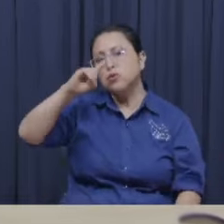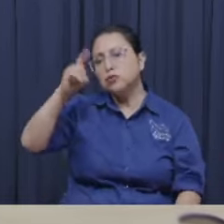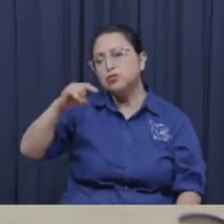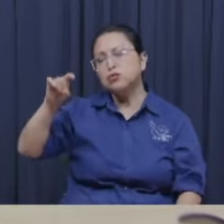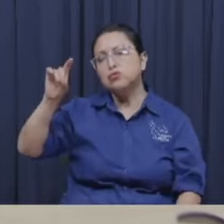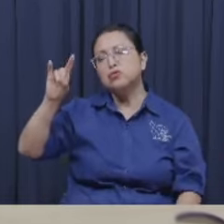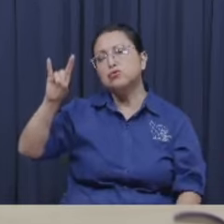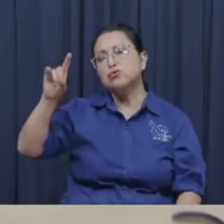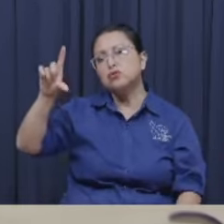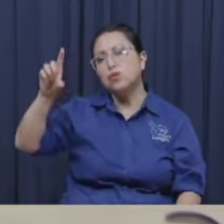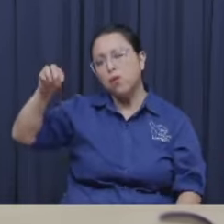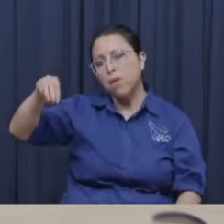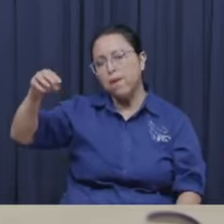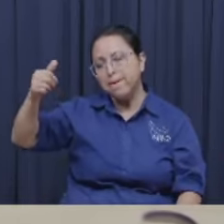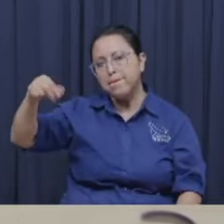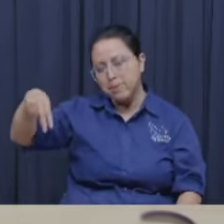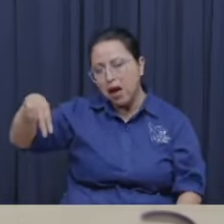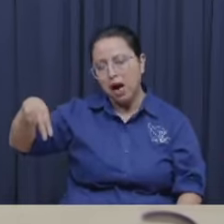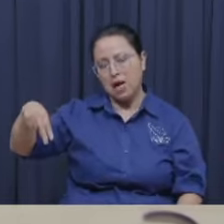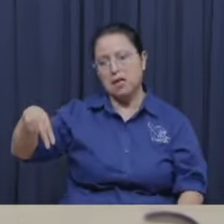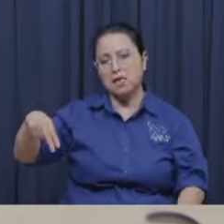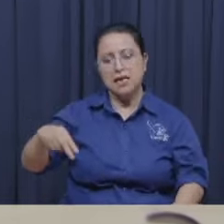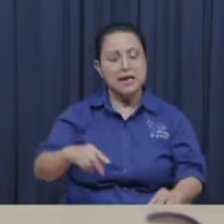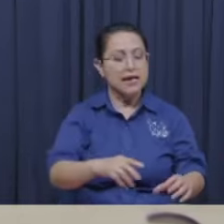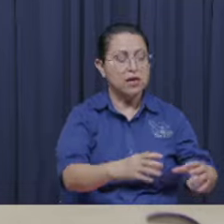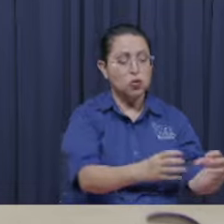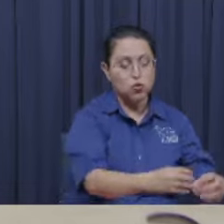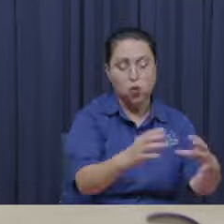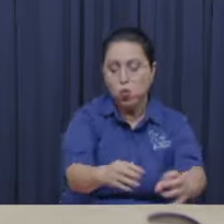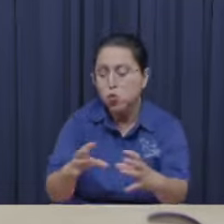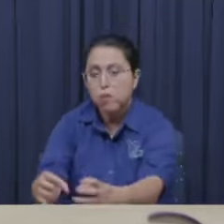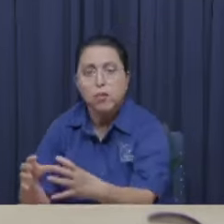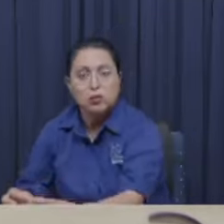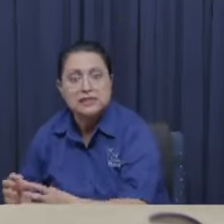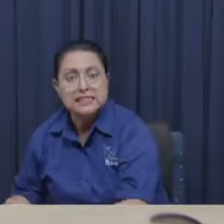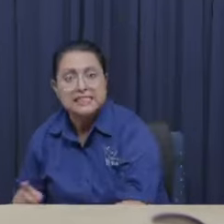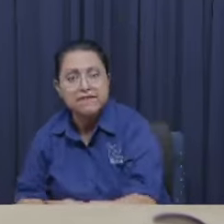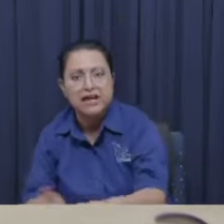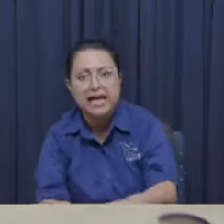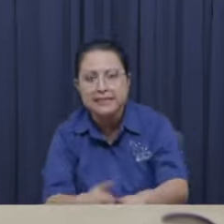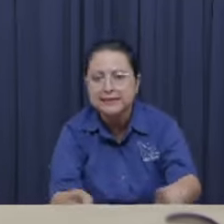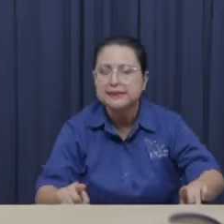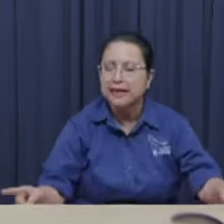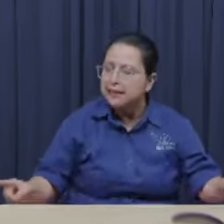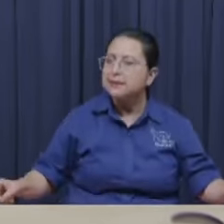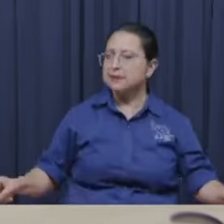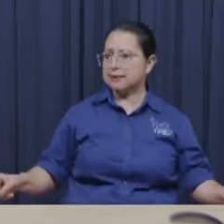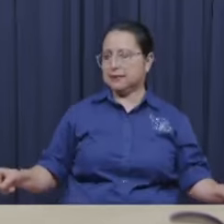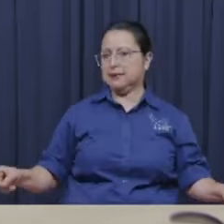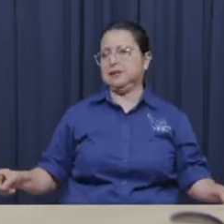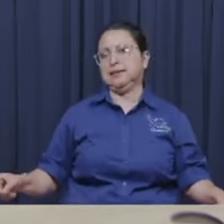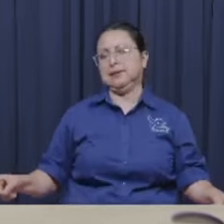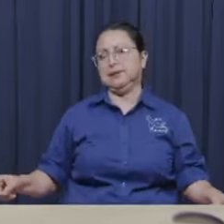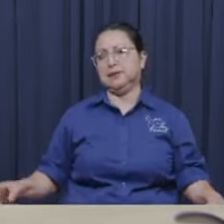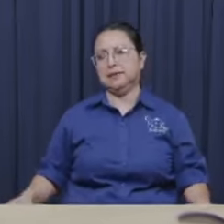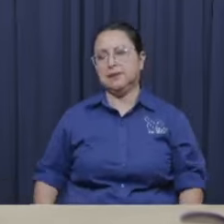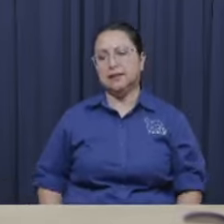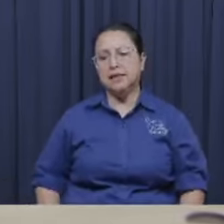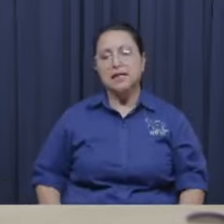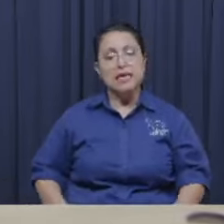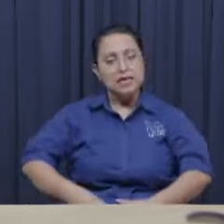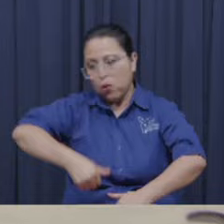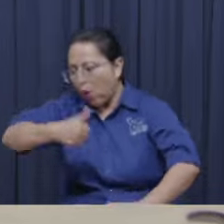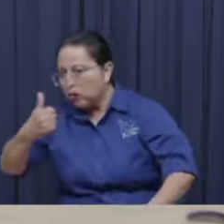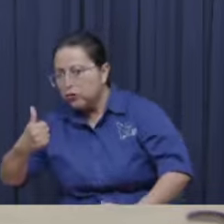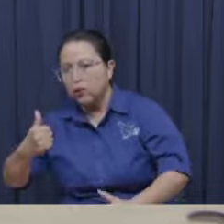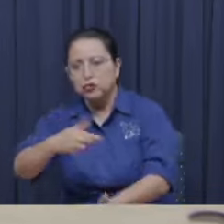más importantes, que son los sunitas y los chiitas. Por eso es que Jordania y Arabia Saudita, que pertenecen a otra secta